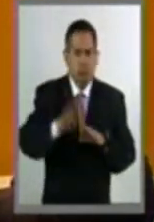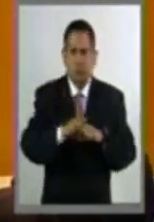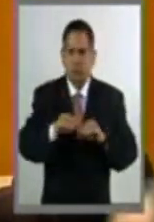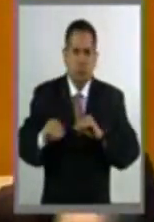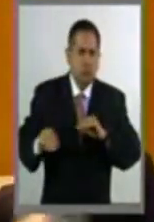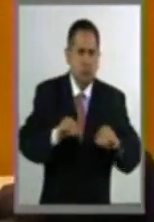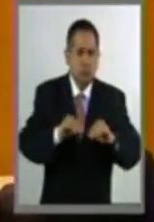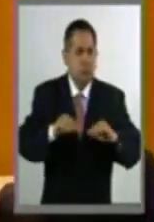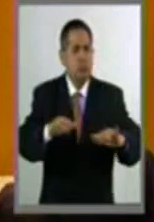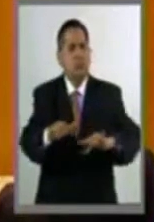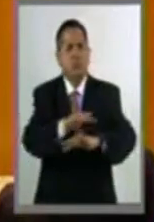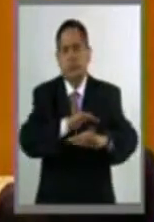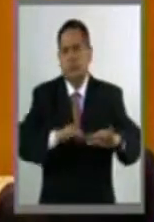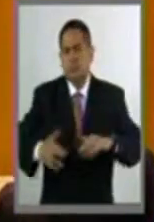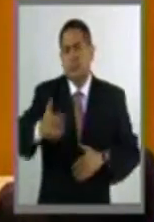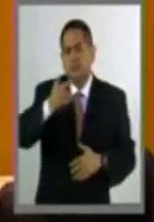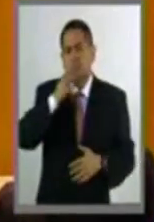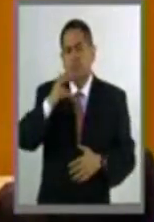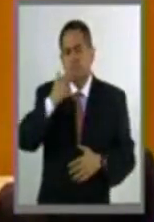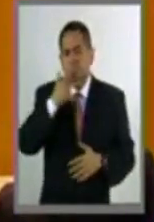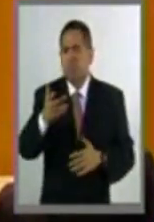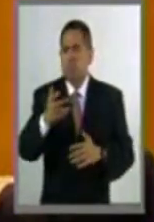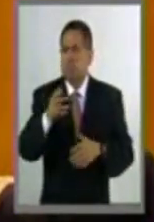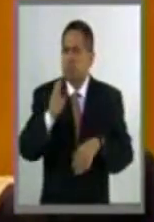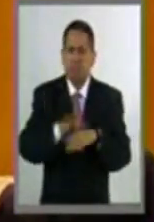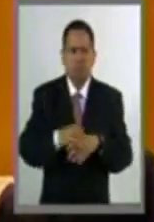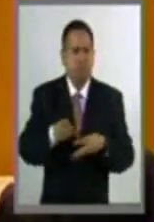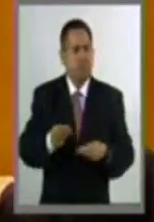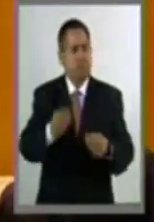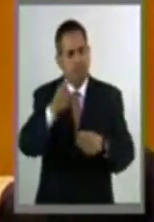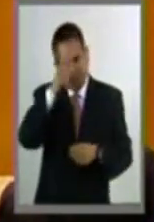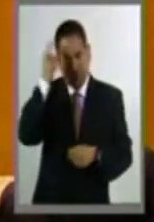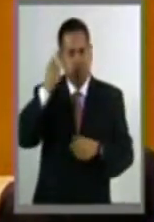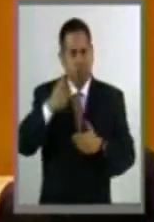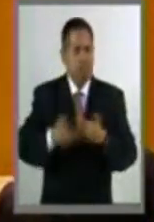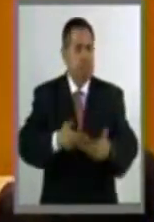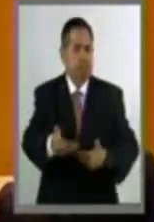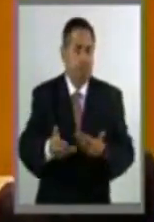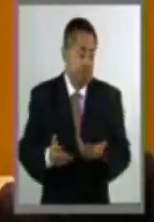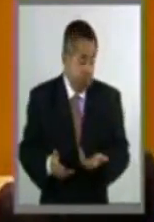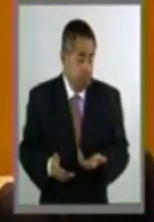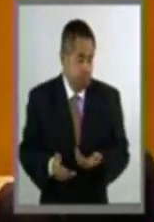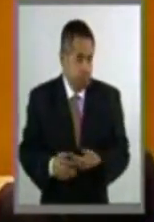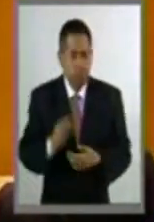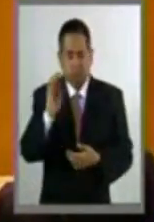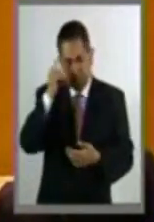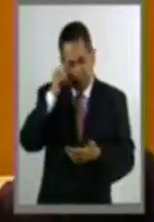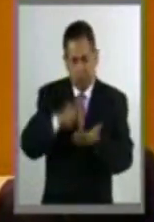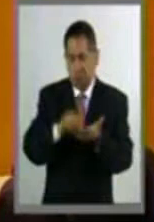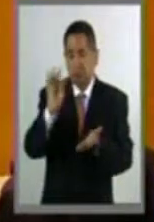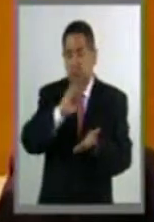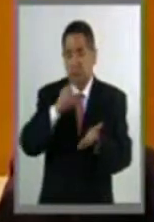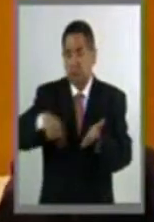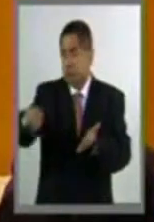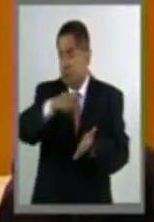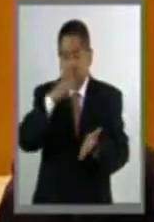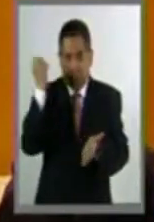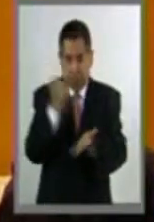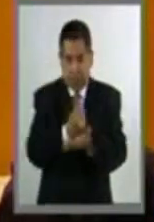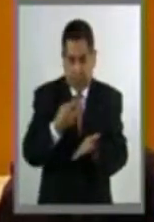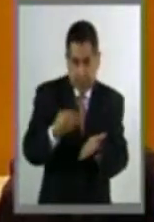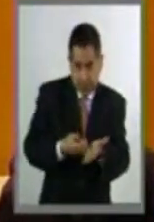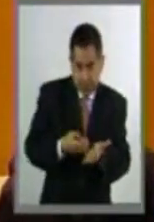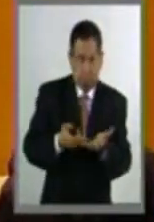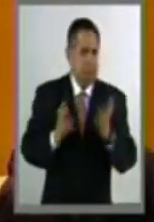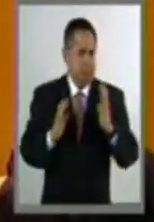movilidad más eficientes, más sustentables, y estoy seguro que si aprobamos esta iniciativa, pues vamos a dar un paso